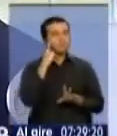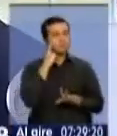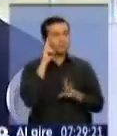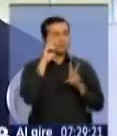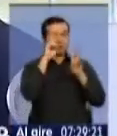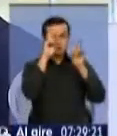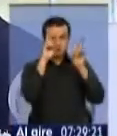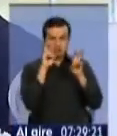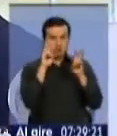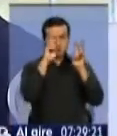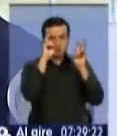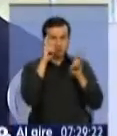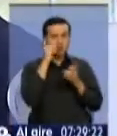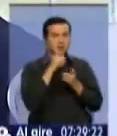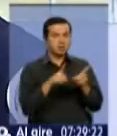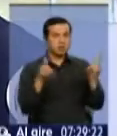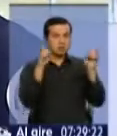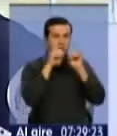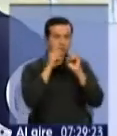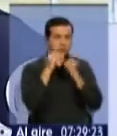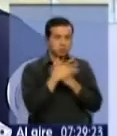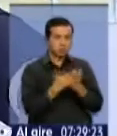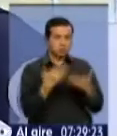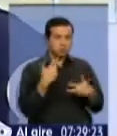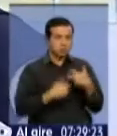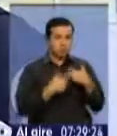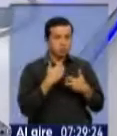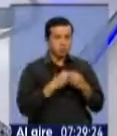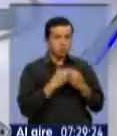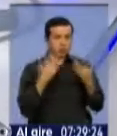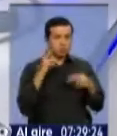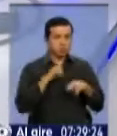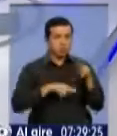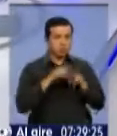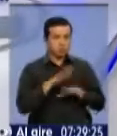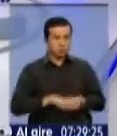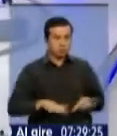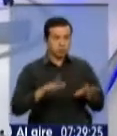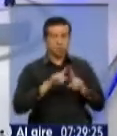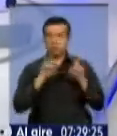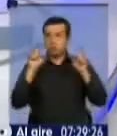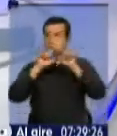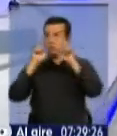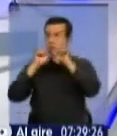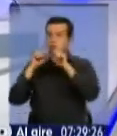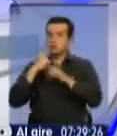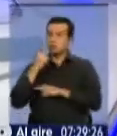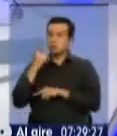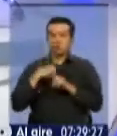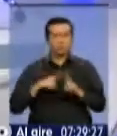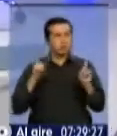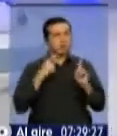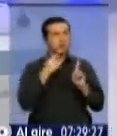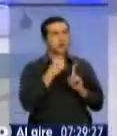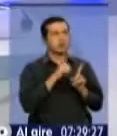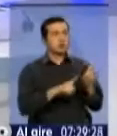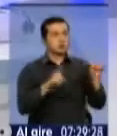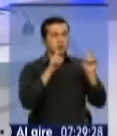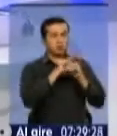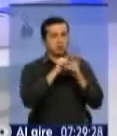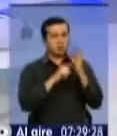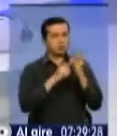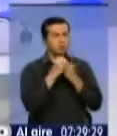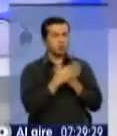tema dice, de acuerdo a los datos, no hay mayores afectaciones, el sector de la construcción dice lo contrario a lo que me estás diciendo, tú me hablas de datos,